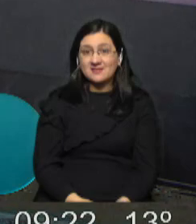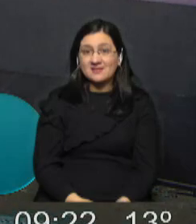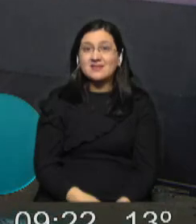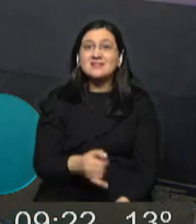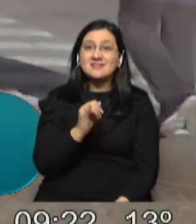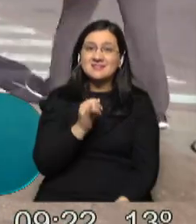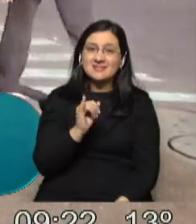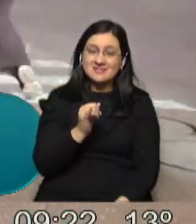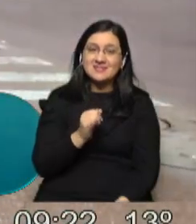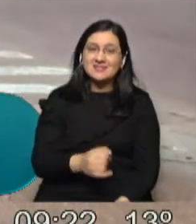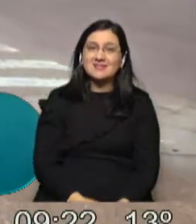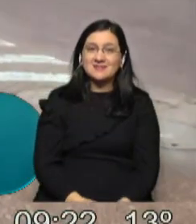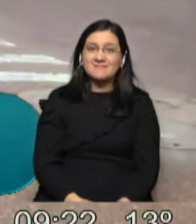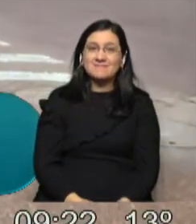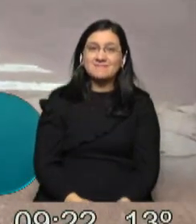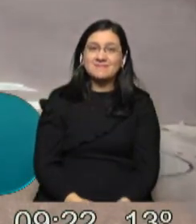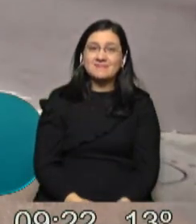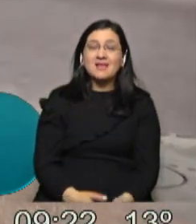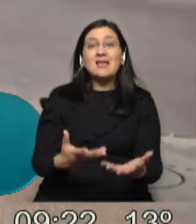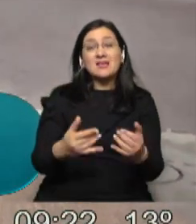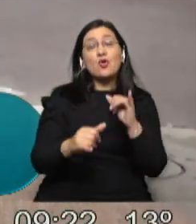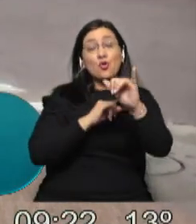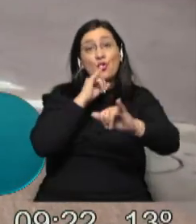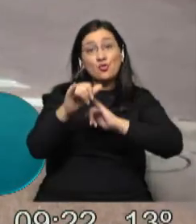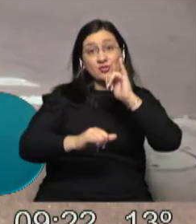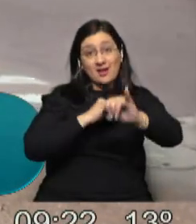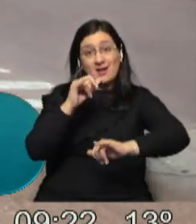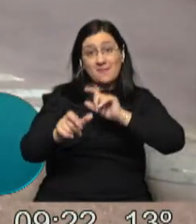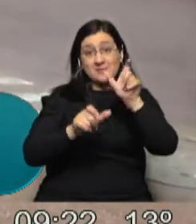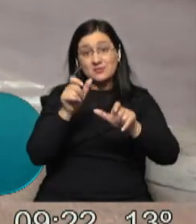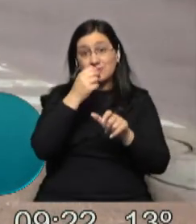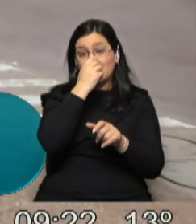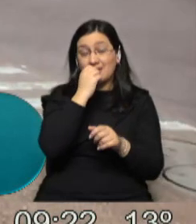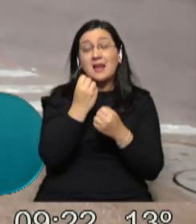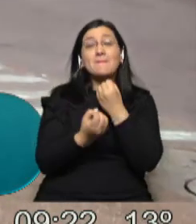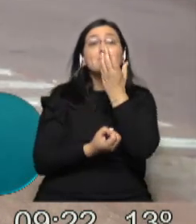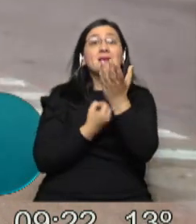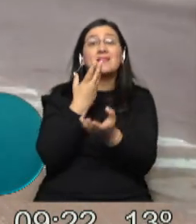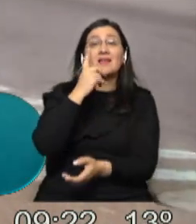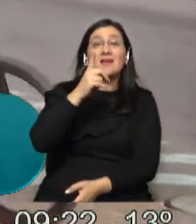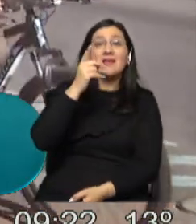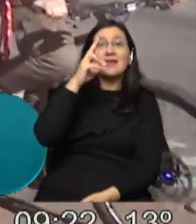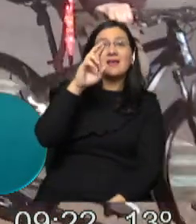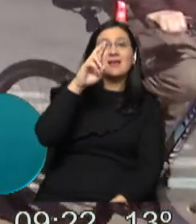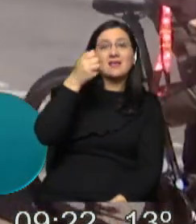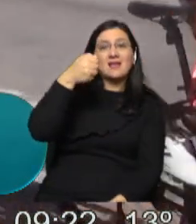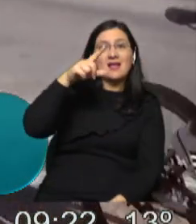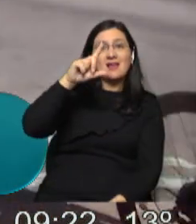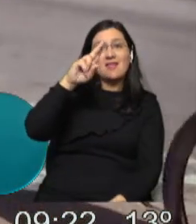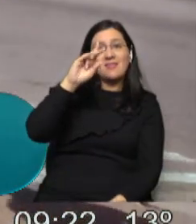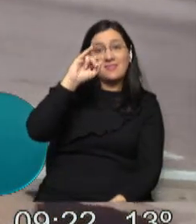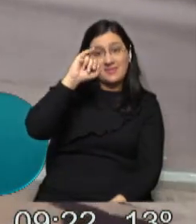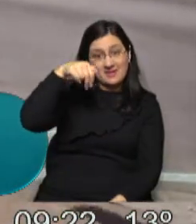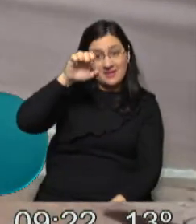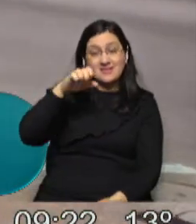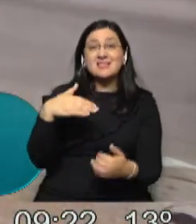Bueno, sí, en este caso le quiero contar a nuestro querido público, Fito, que la planta que se llamaba Geraldine se la obsequié